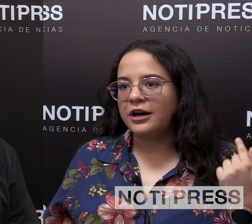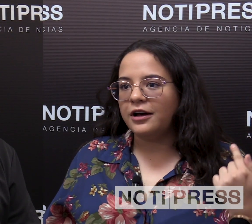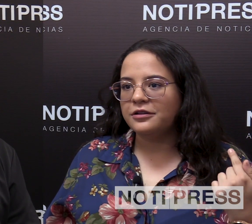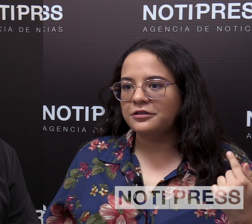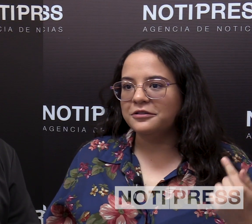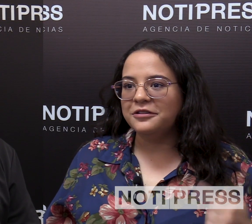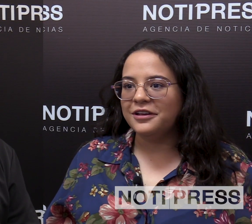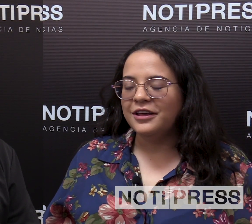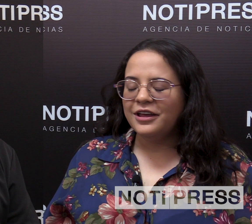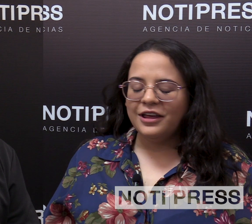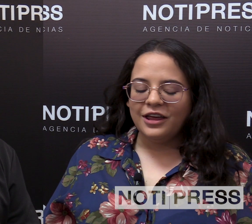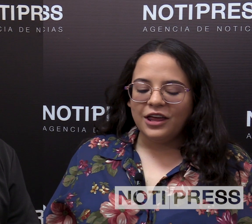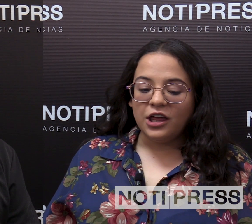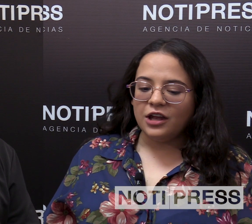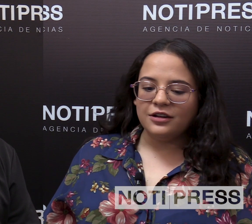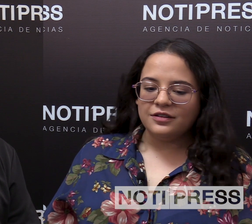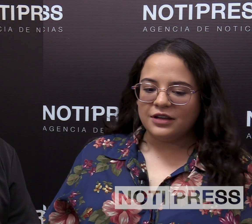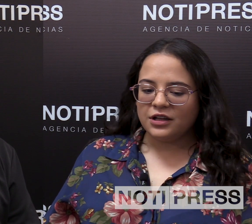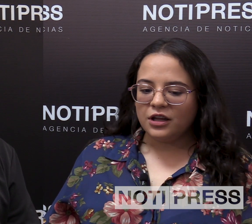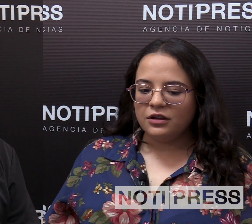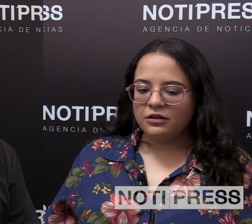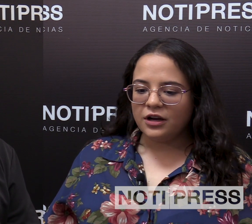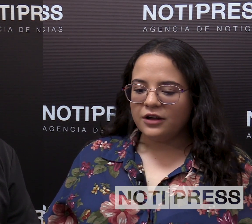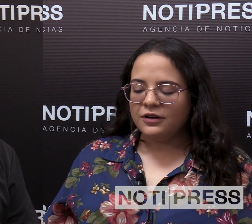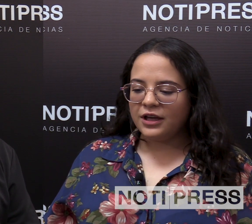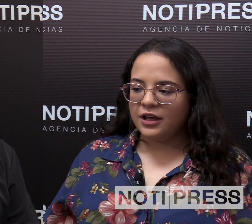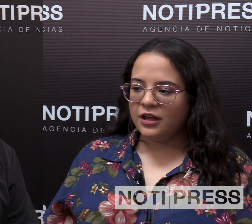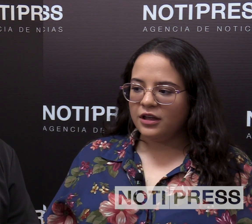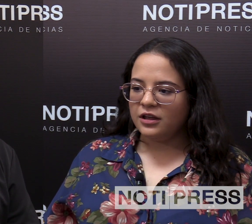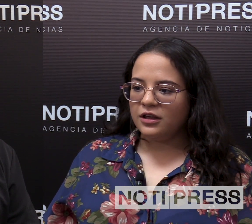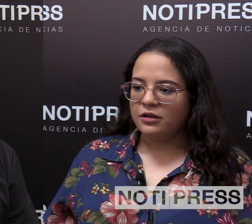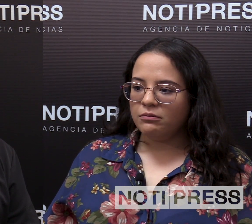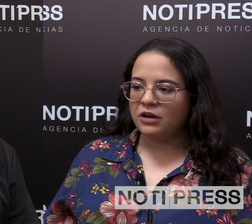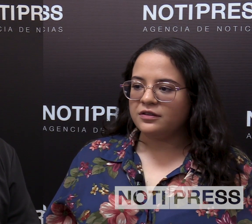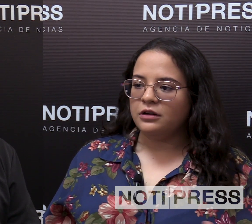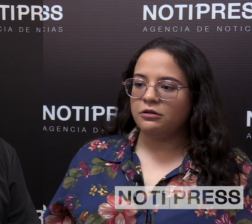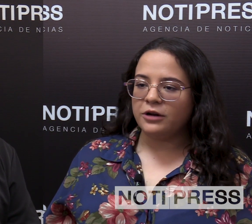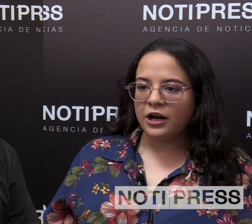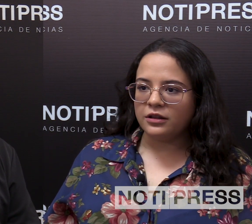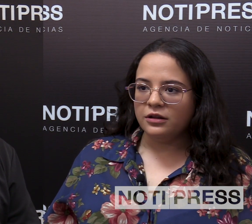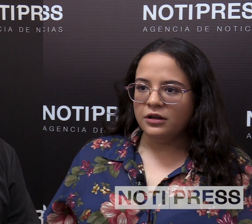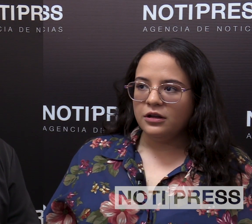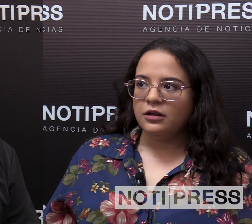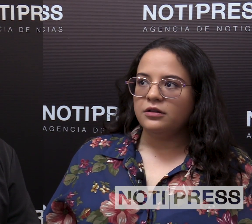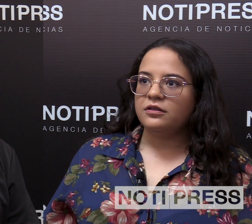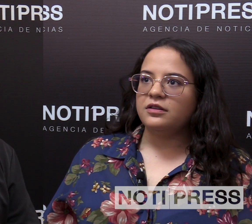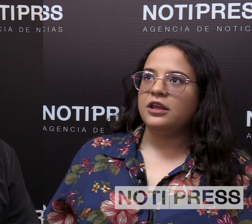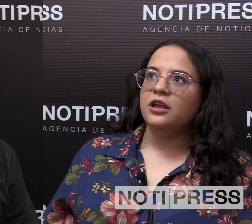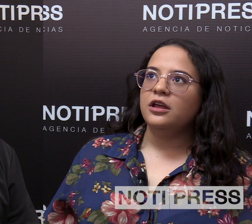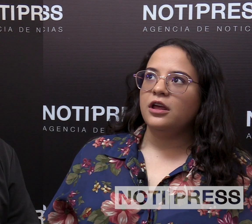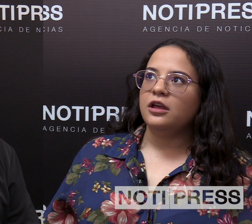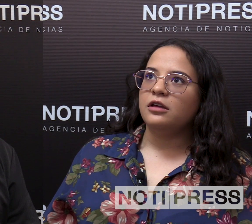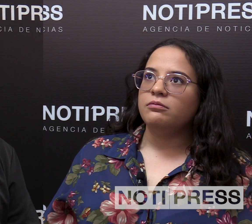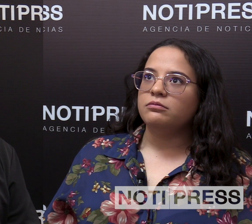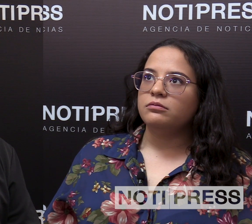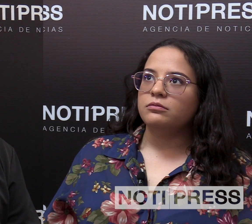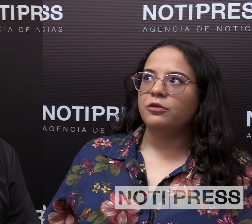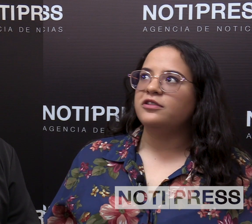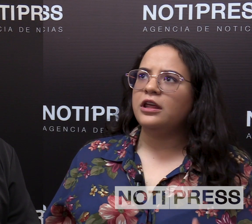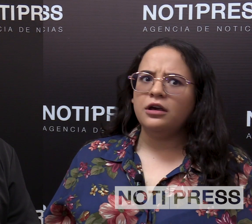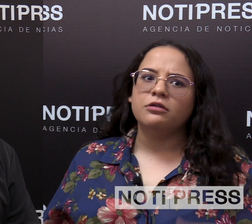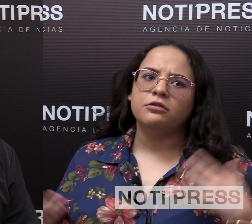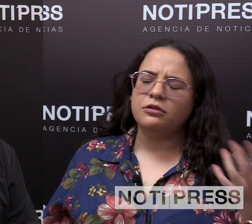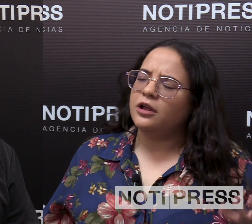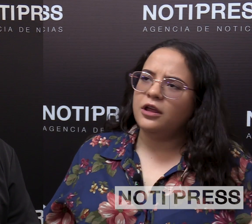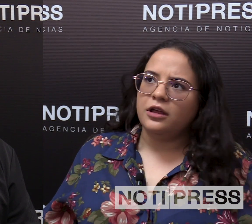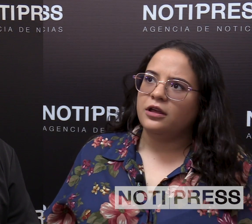en la nuca, ¿no? Y en ese sentido, creo que Marcelo Ebrard sí, pues